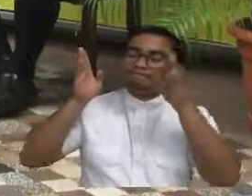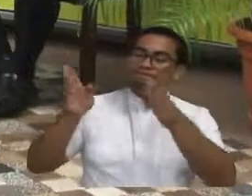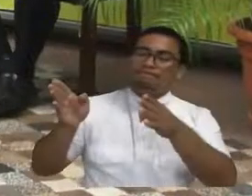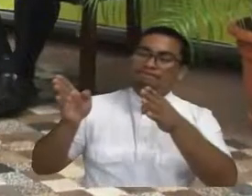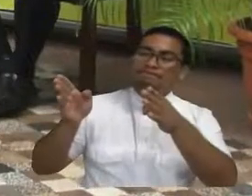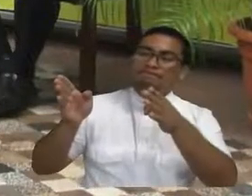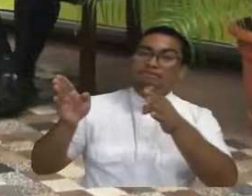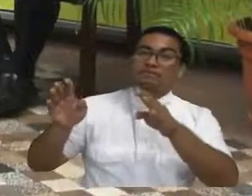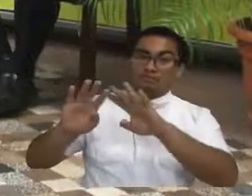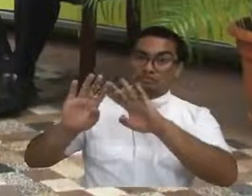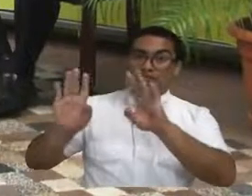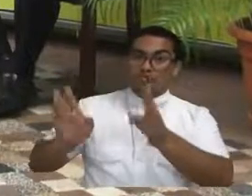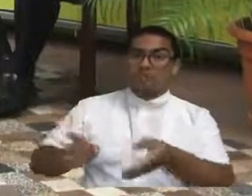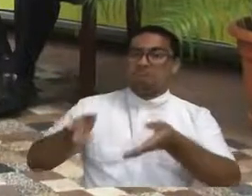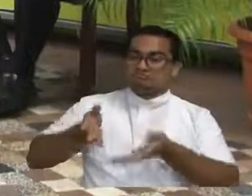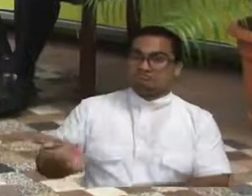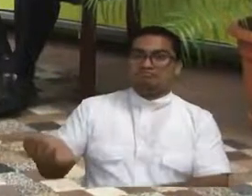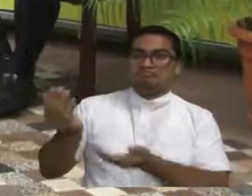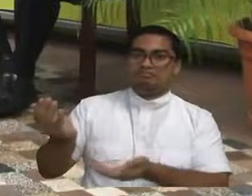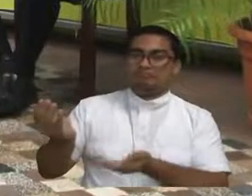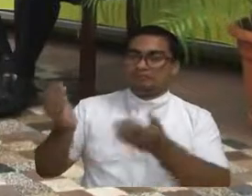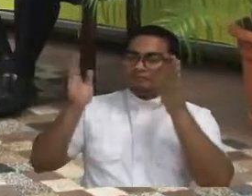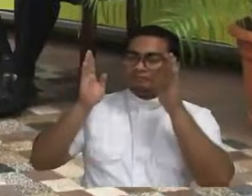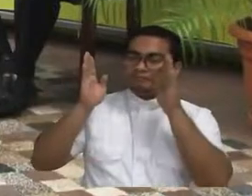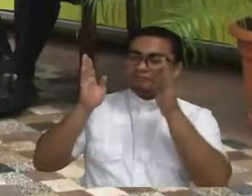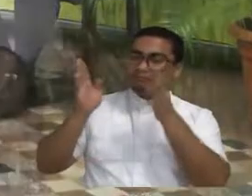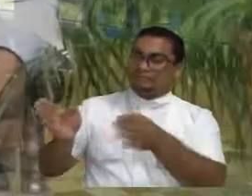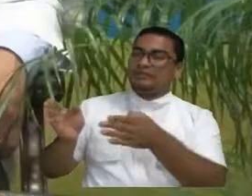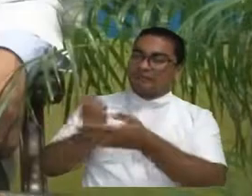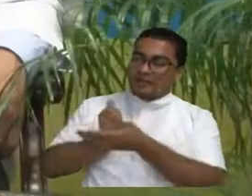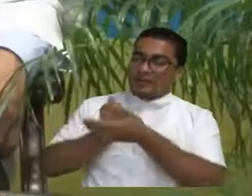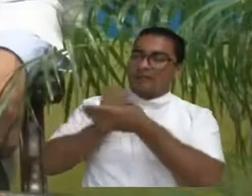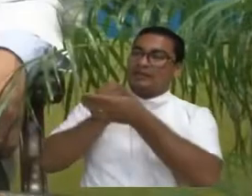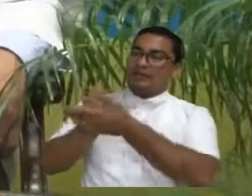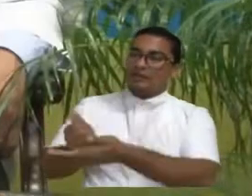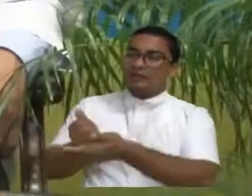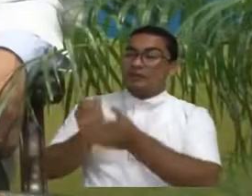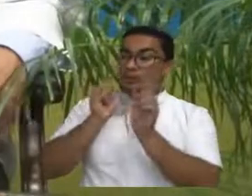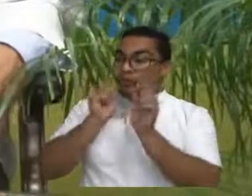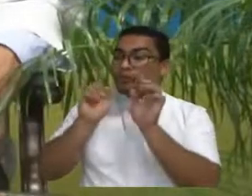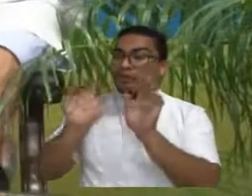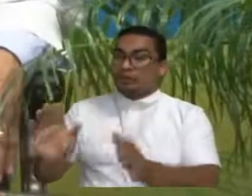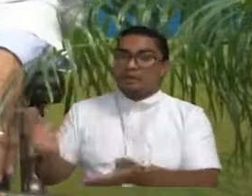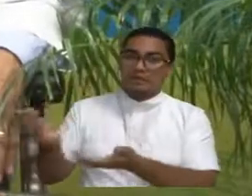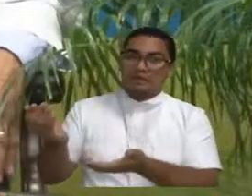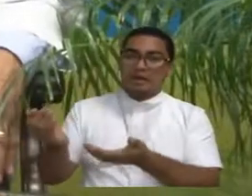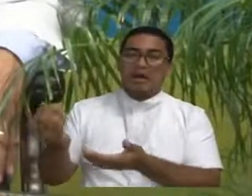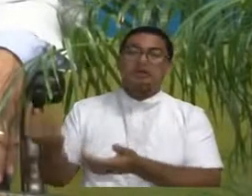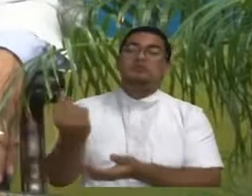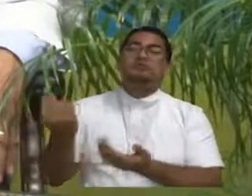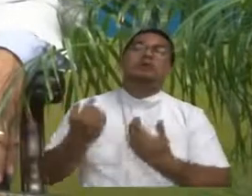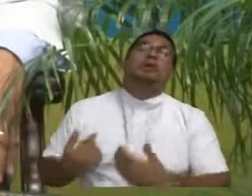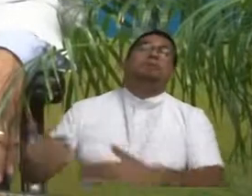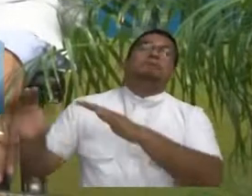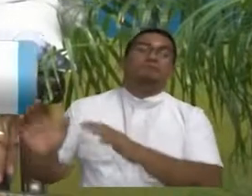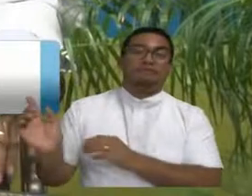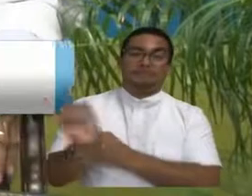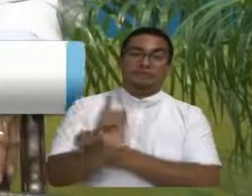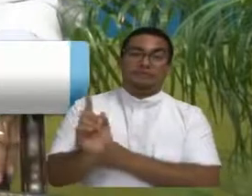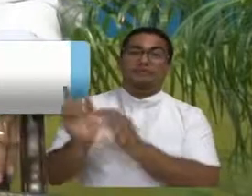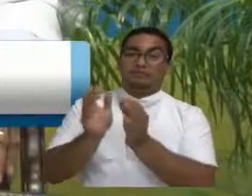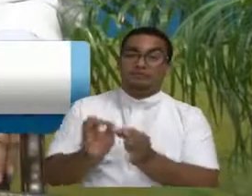que acaba de dar a luz. Estar pendiente y ayudarle. No dejarla sola, ¿verdad? Al apoyo es